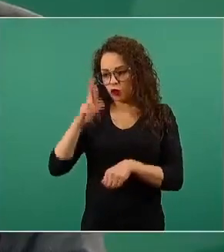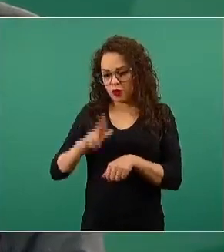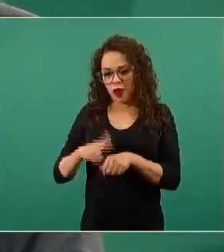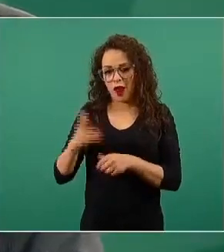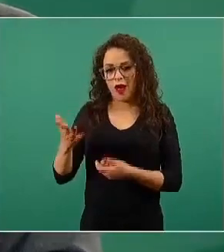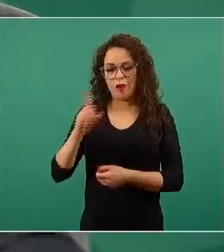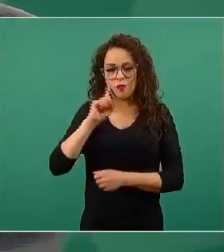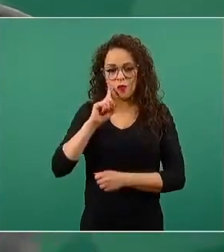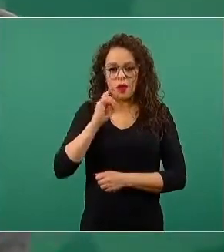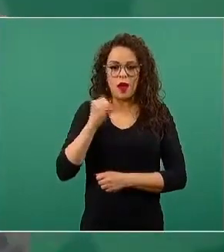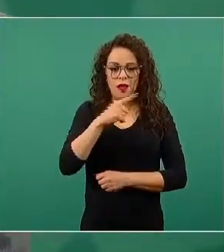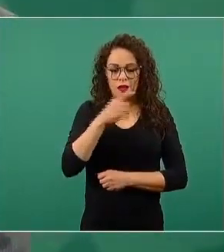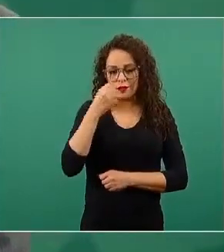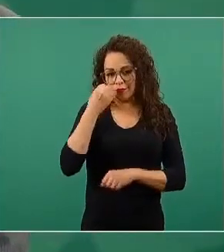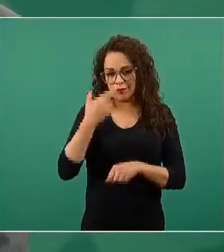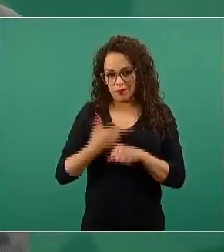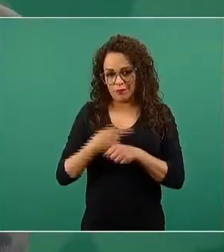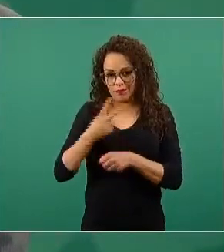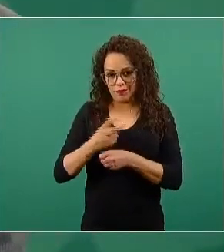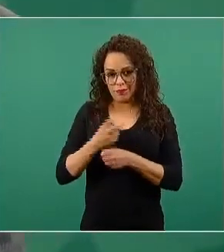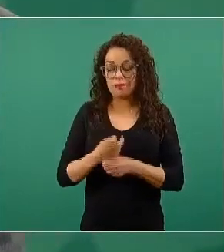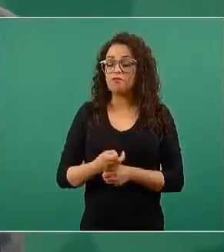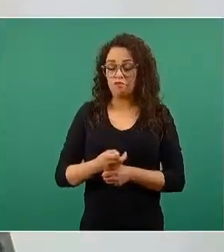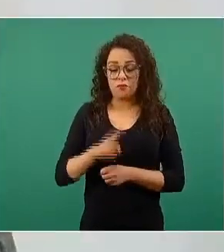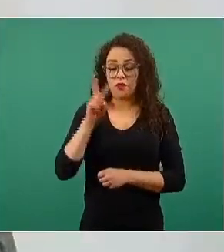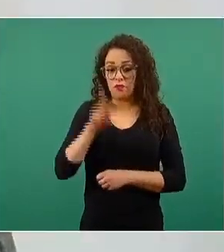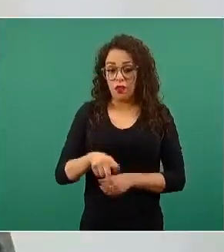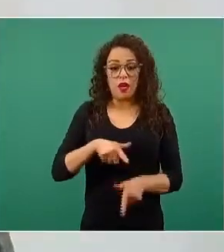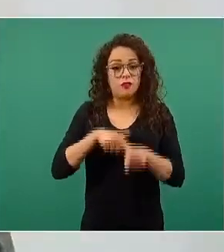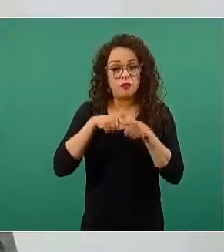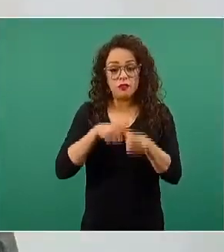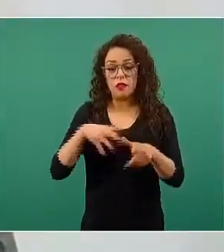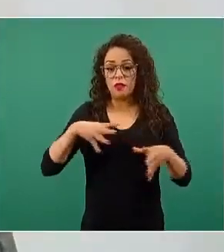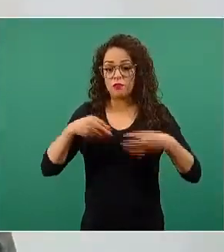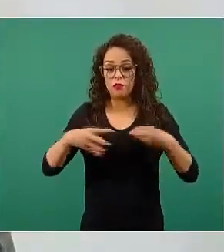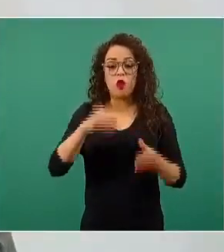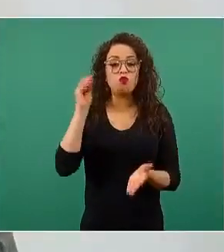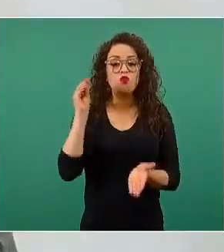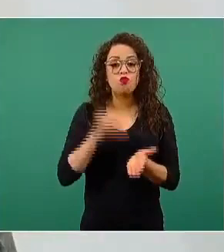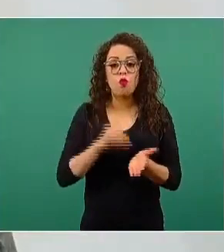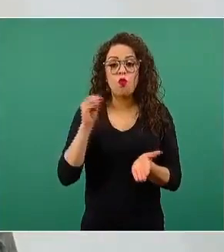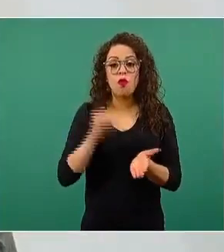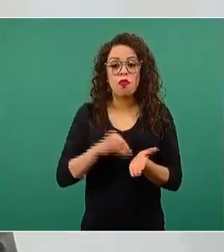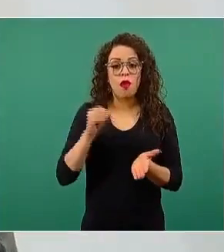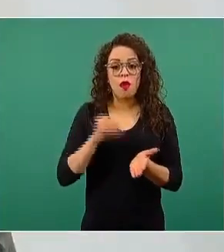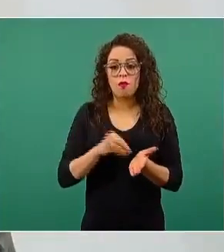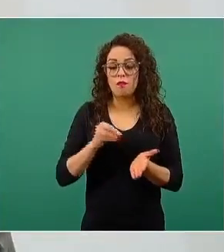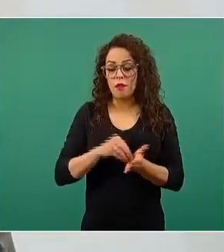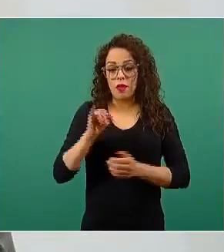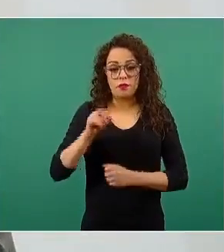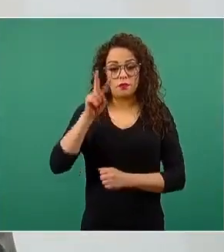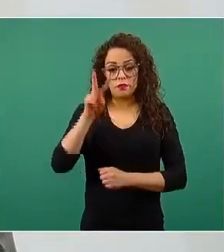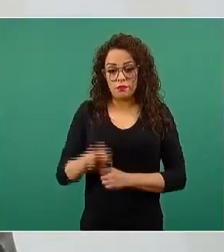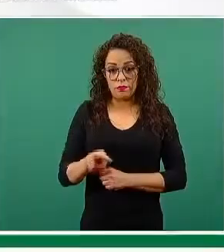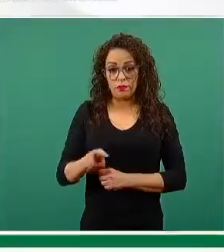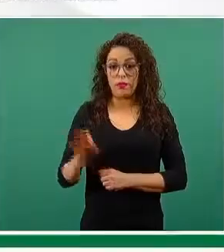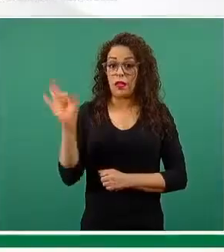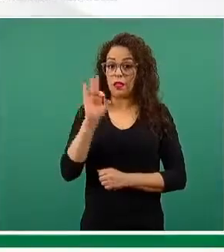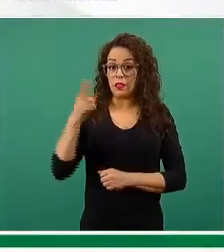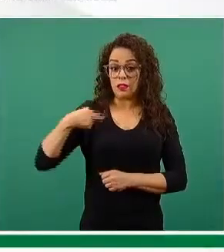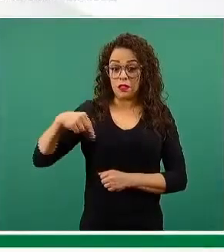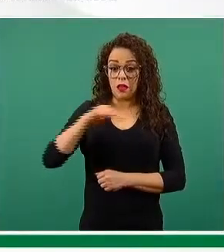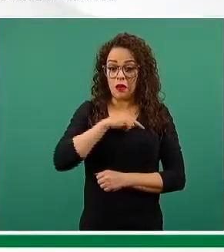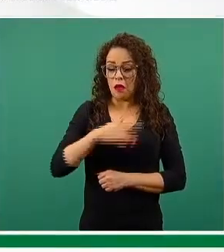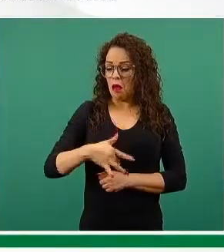pues señalar que la epidemia continúa. Estamos convencidos, la epidemia continúa, y sí nos relajamos.